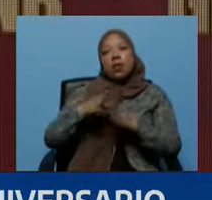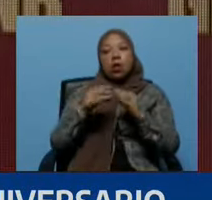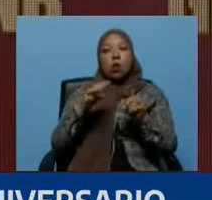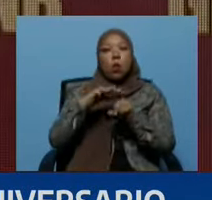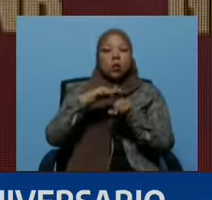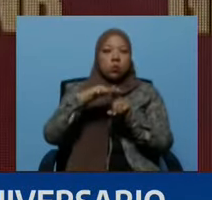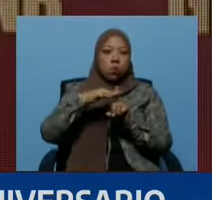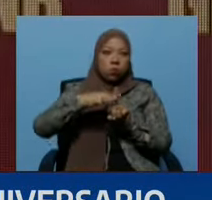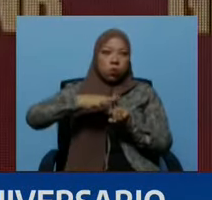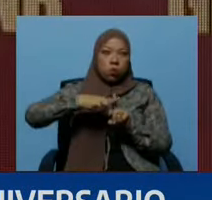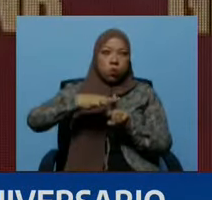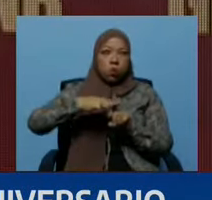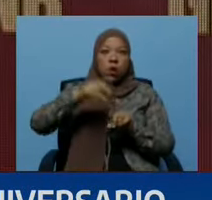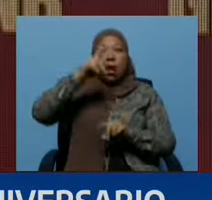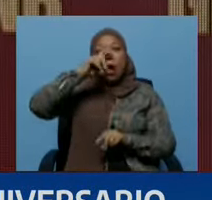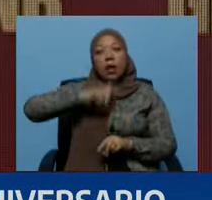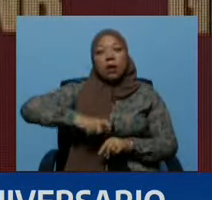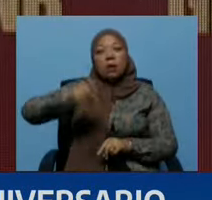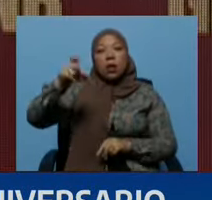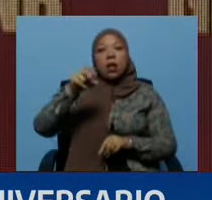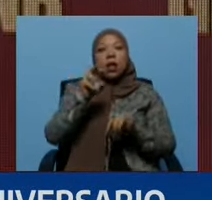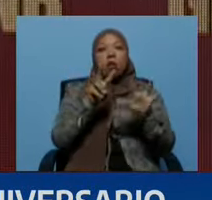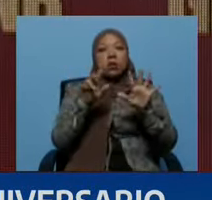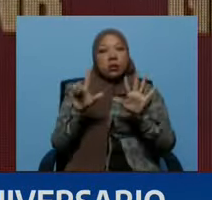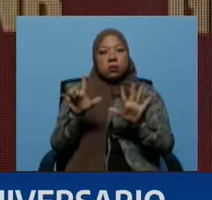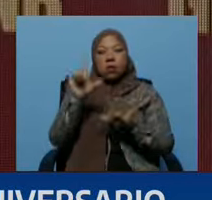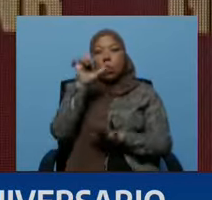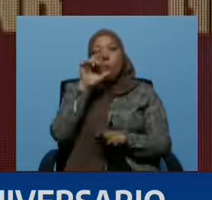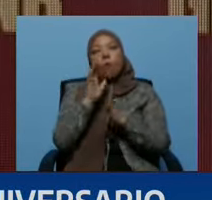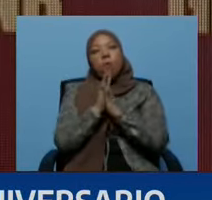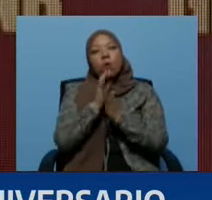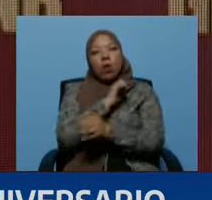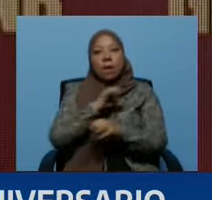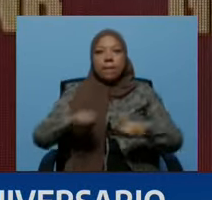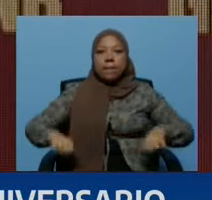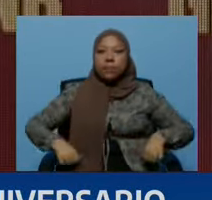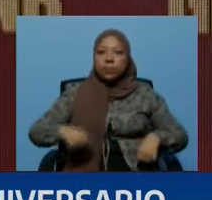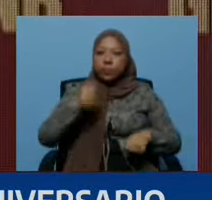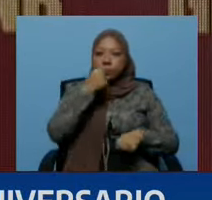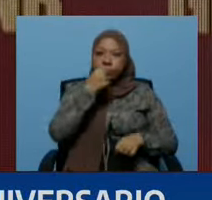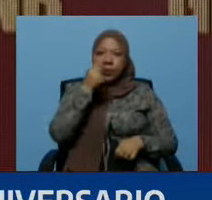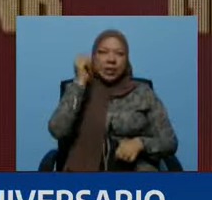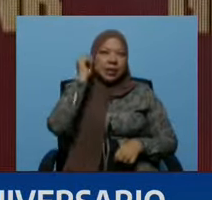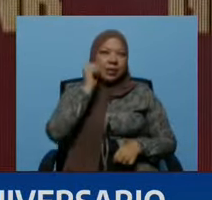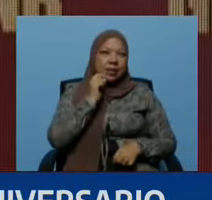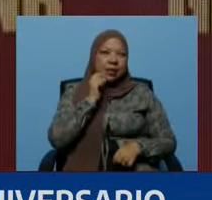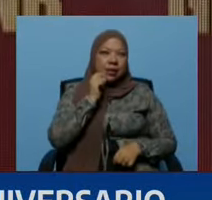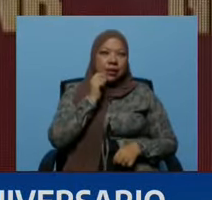En este aniversario de la Guardia Nacional Bolivariana, le digo, patriotas de Venezuela,